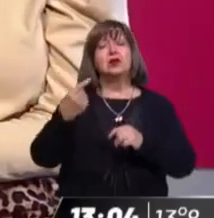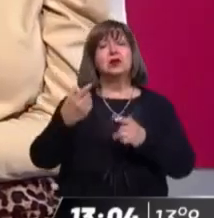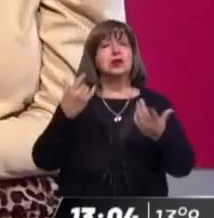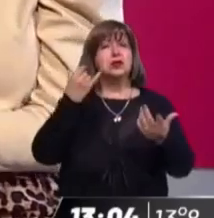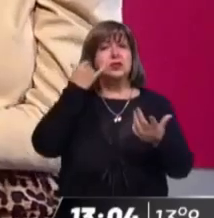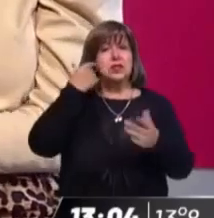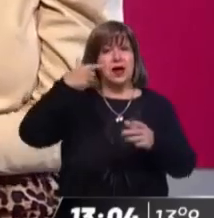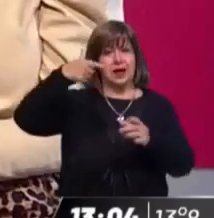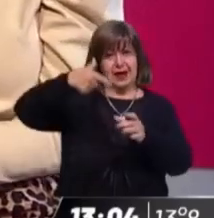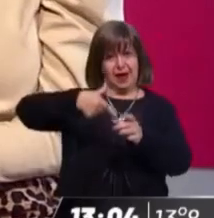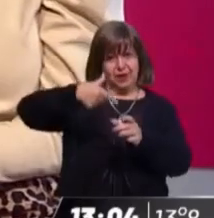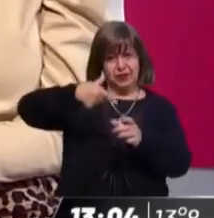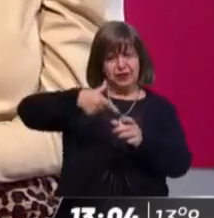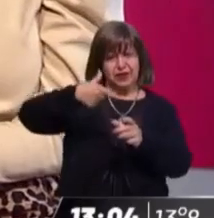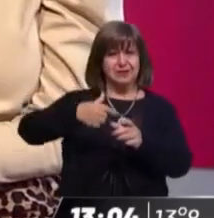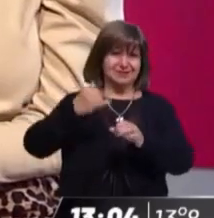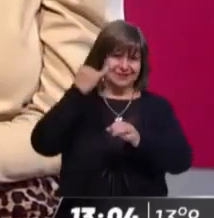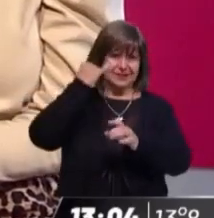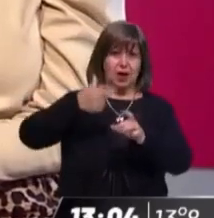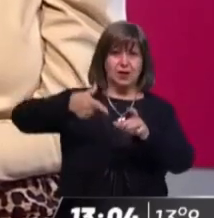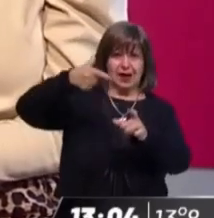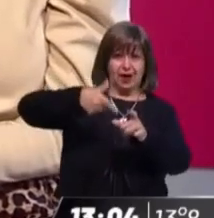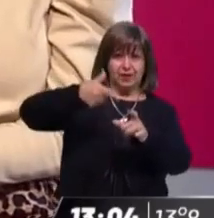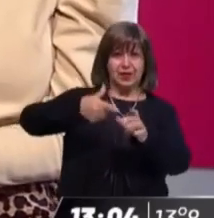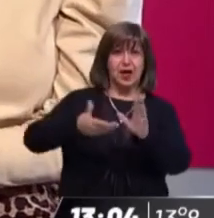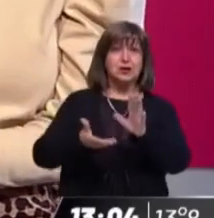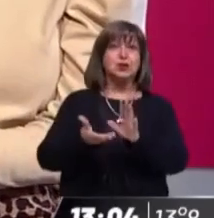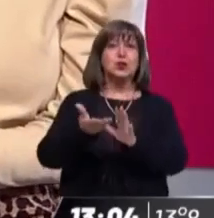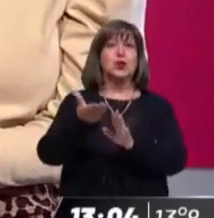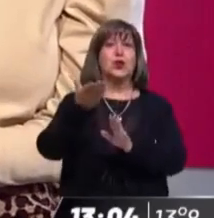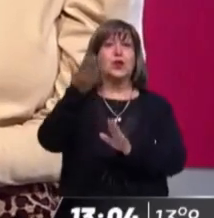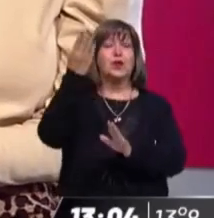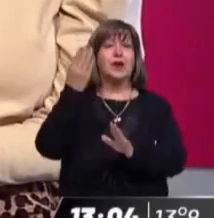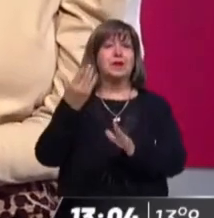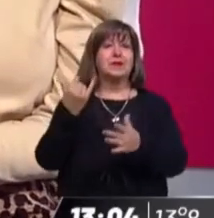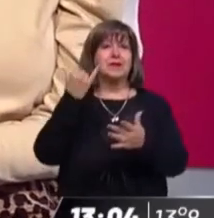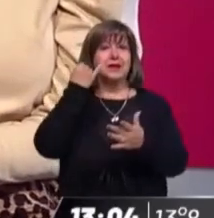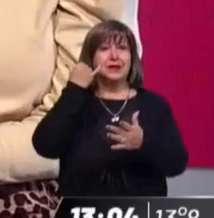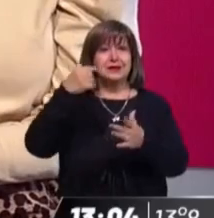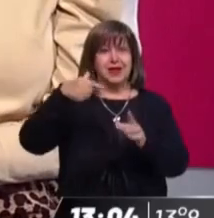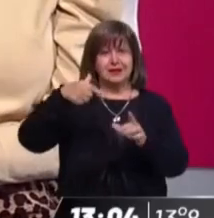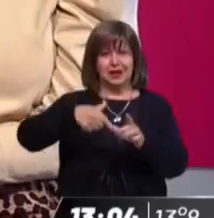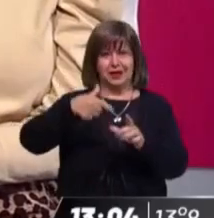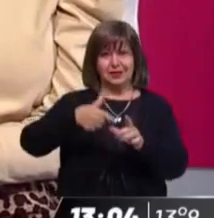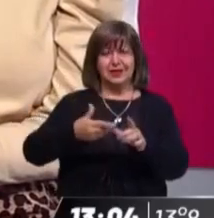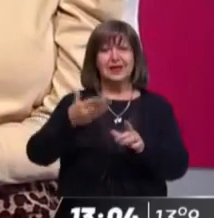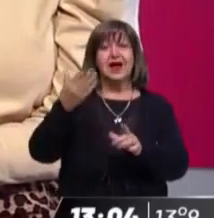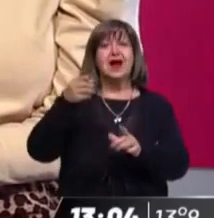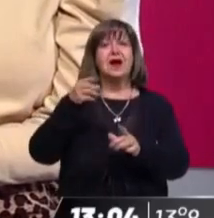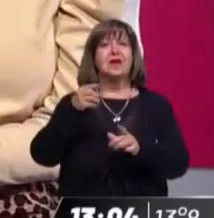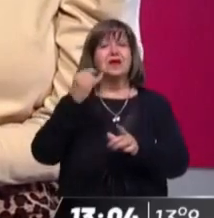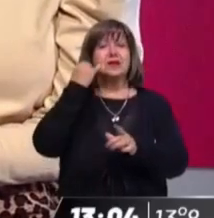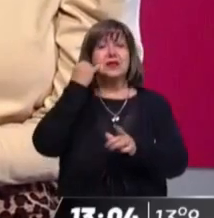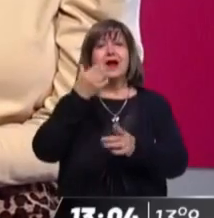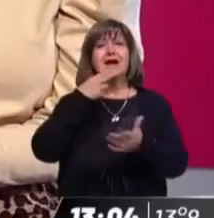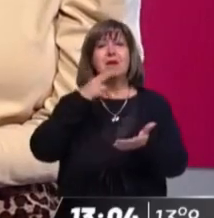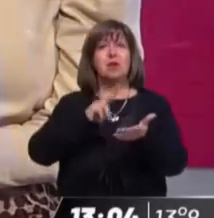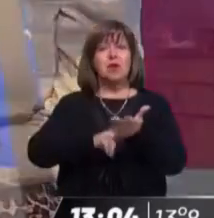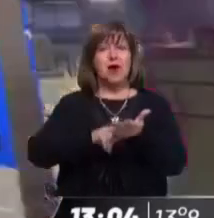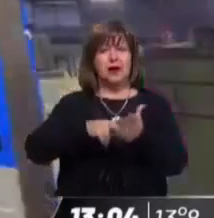las naftas volvieron a subir. Esto tiene que ver con un incremento en lo que tiene que ver con el impuesto a